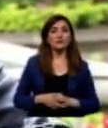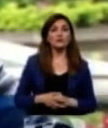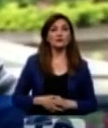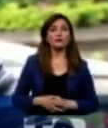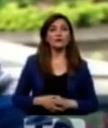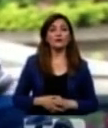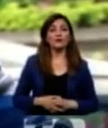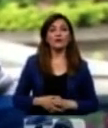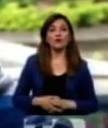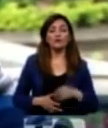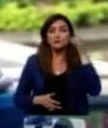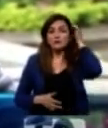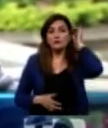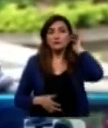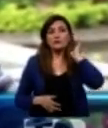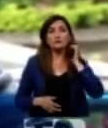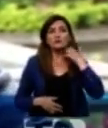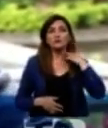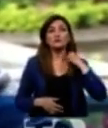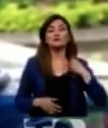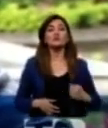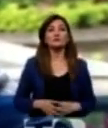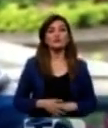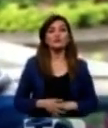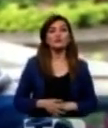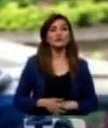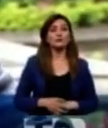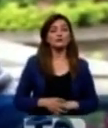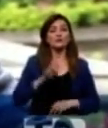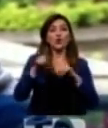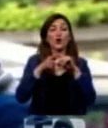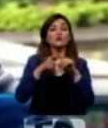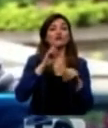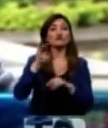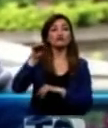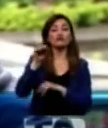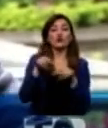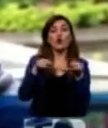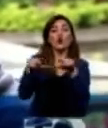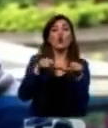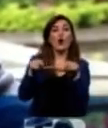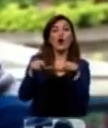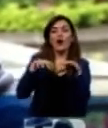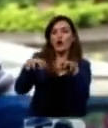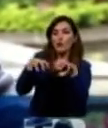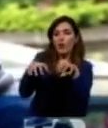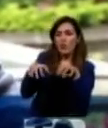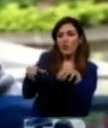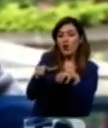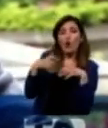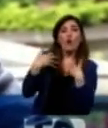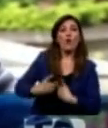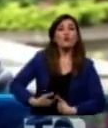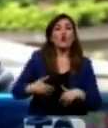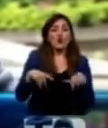CICR cuándo y dónde tiene las coordenadas de localización de esos